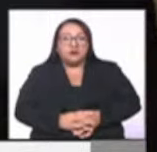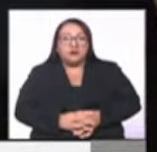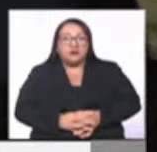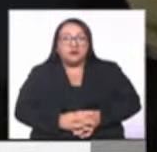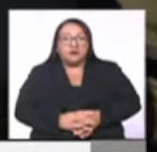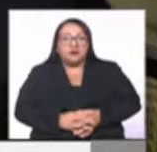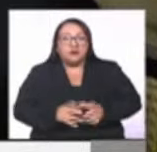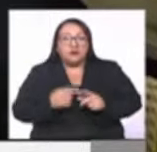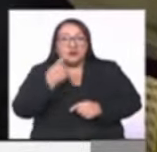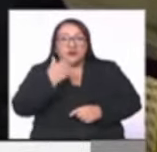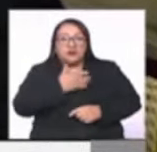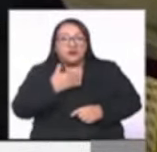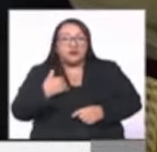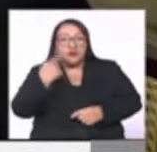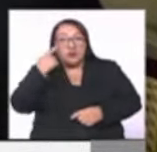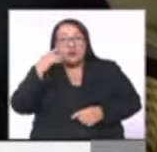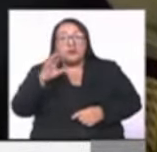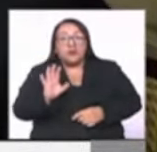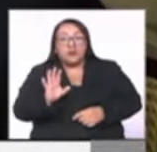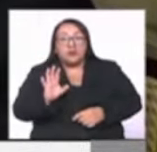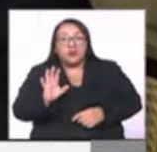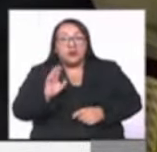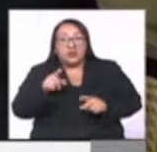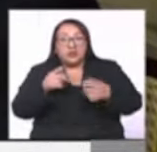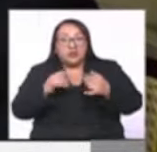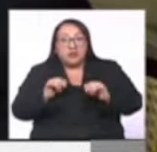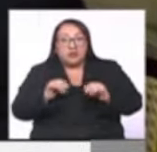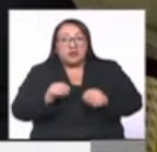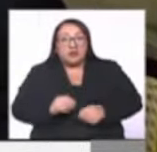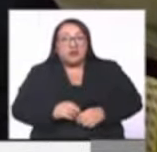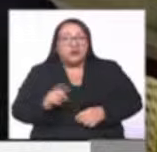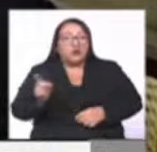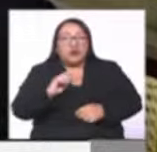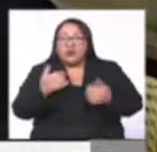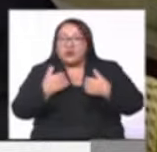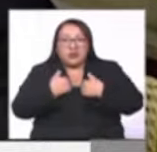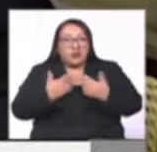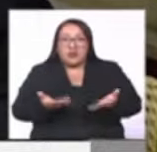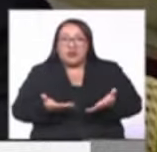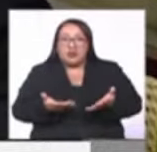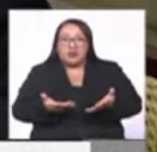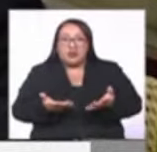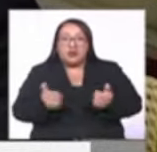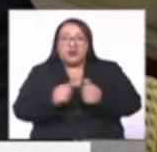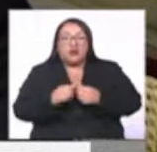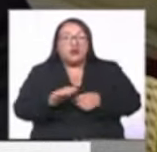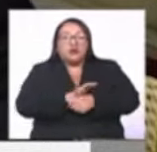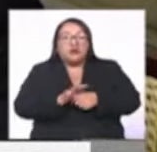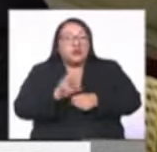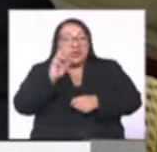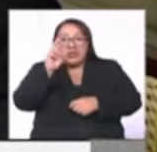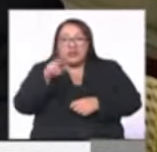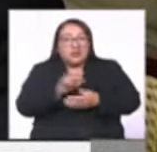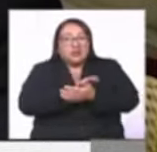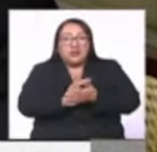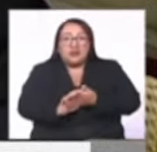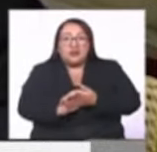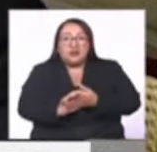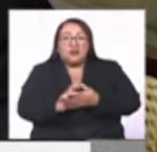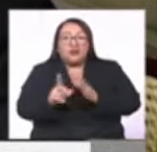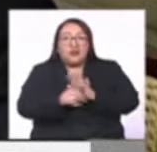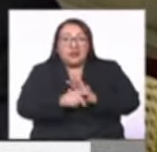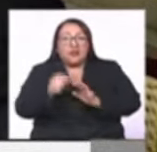presidente del Congreso estimo que el citado informe no contiene las suficientes razones de